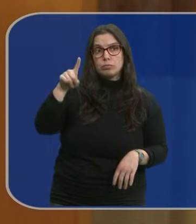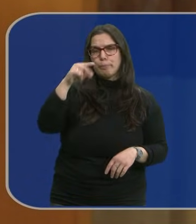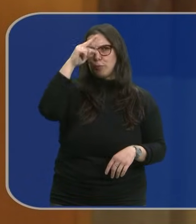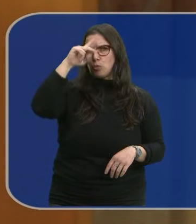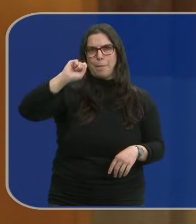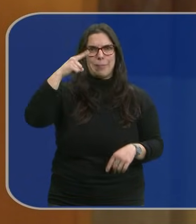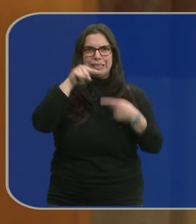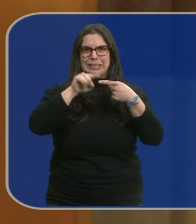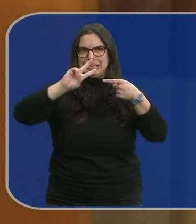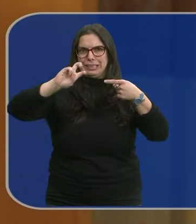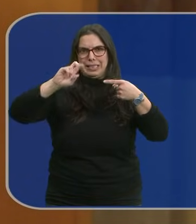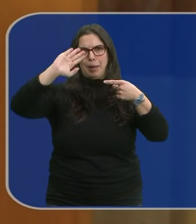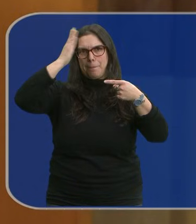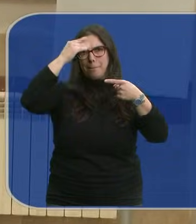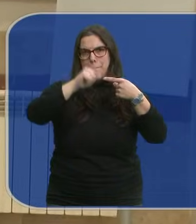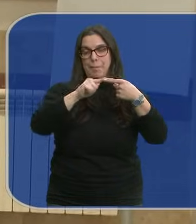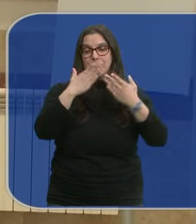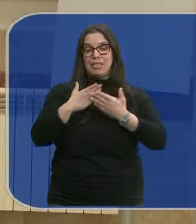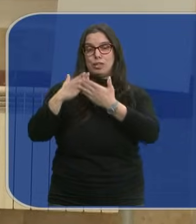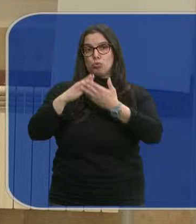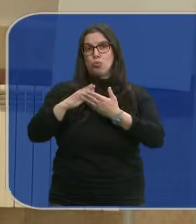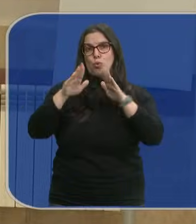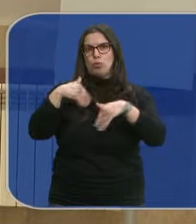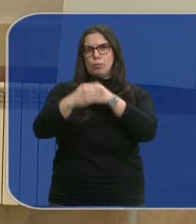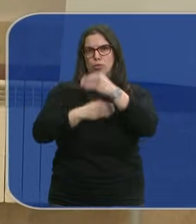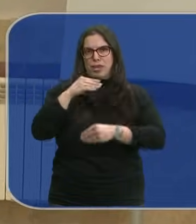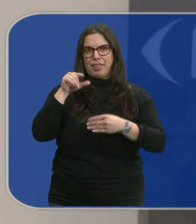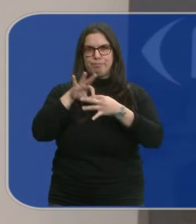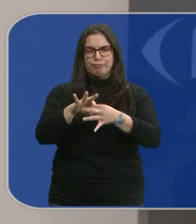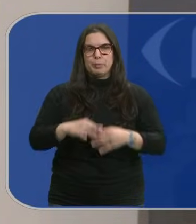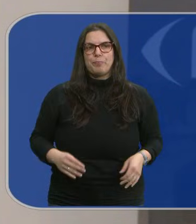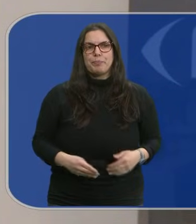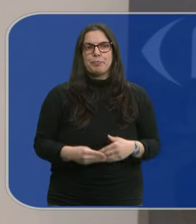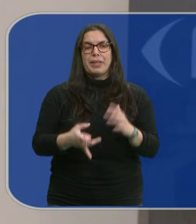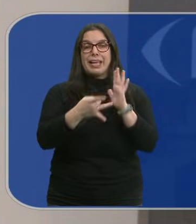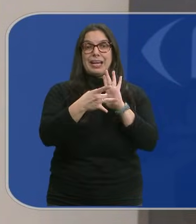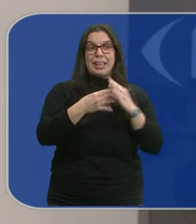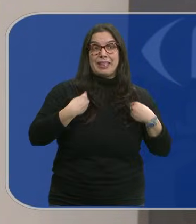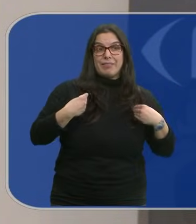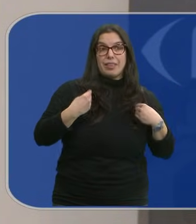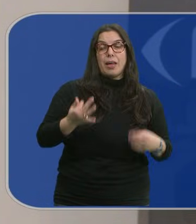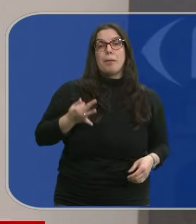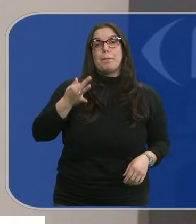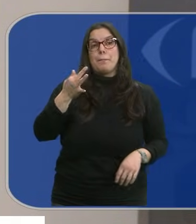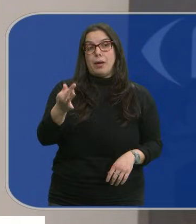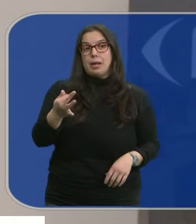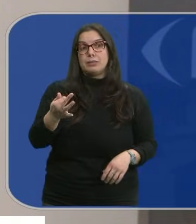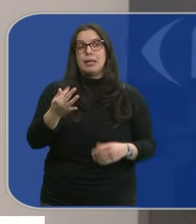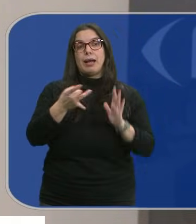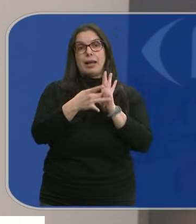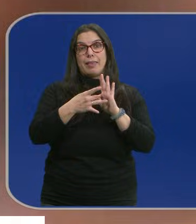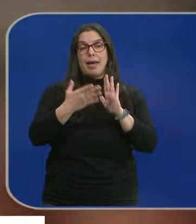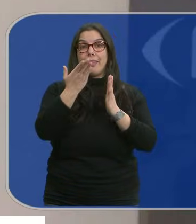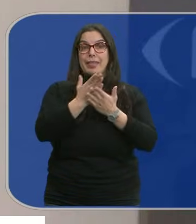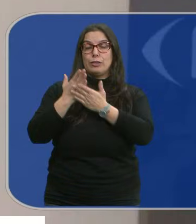mayores preocupaciones, según el último estudio de Spain Education Programs. La calidad de vida y la calidad de los estudios,